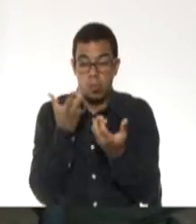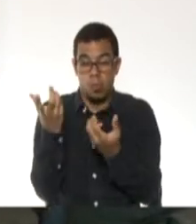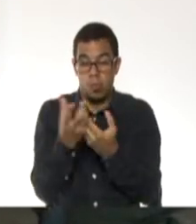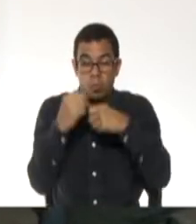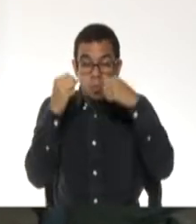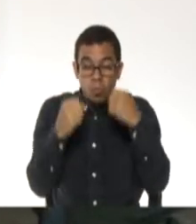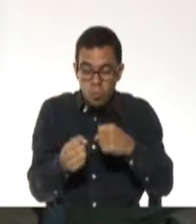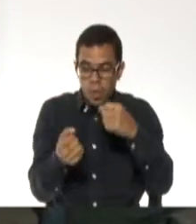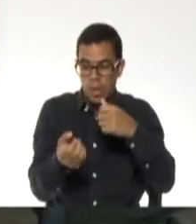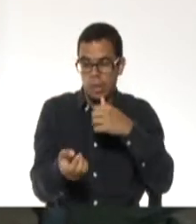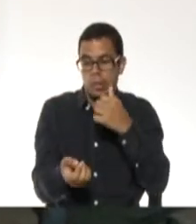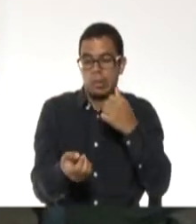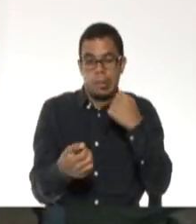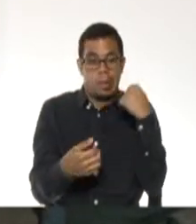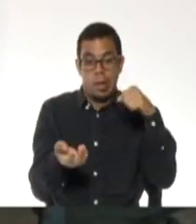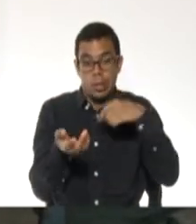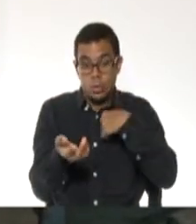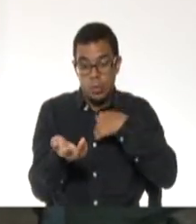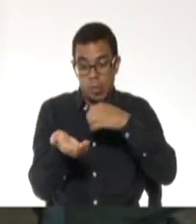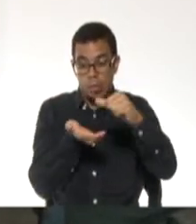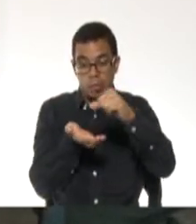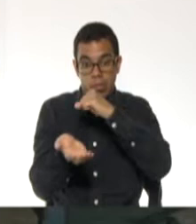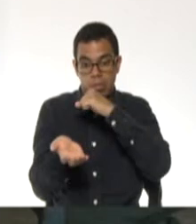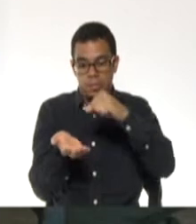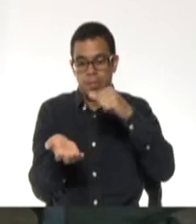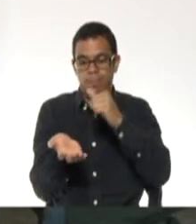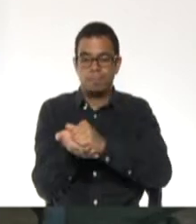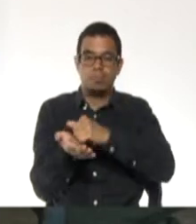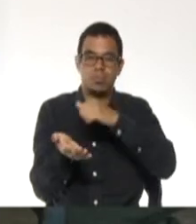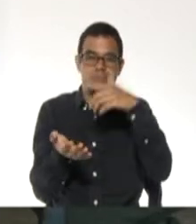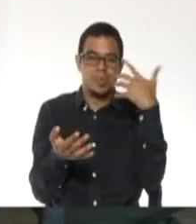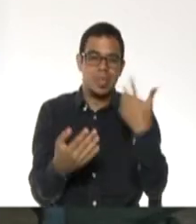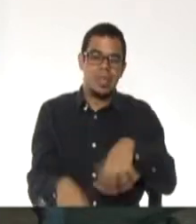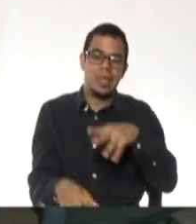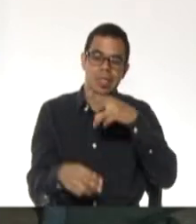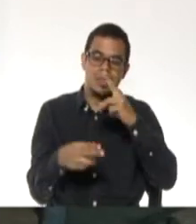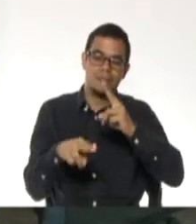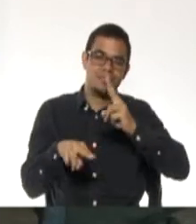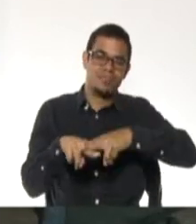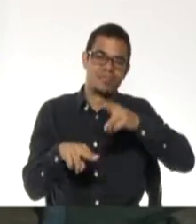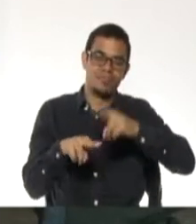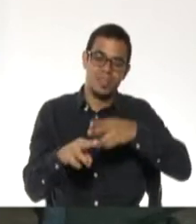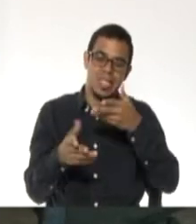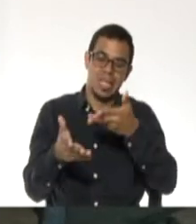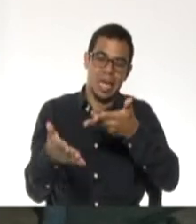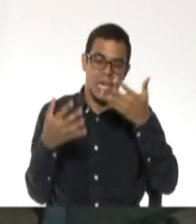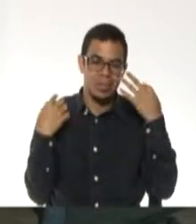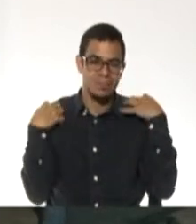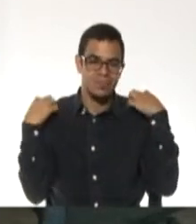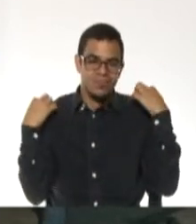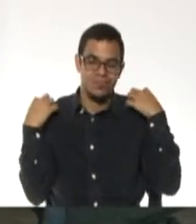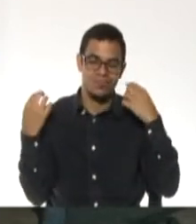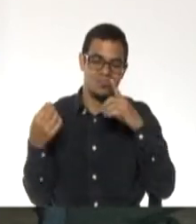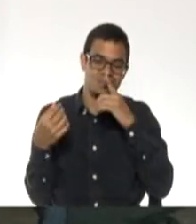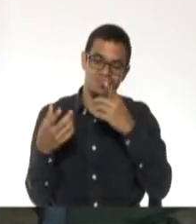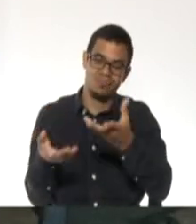algodón, hasta elementos más fuertes como el blue jean o cualquier jean, pues sin necesidad del color.